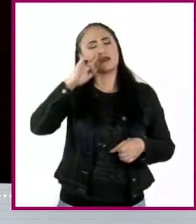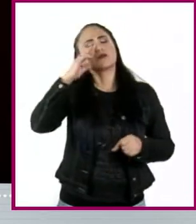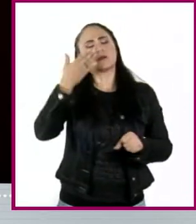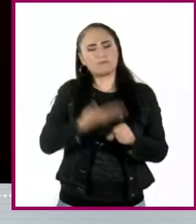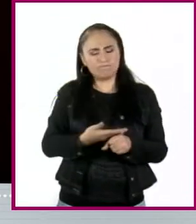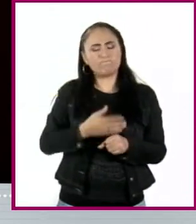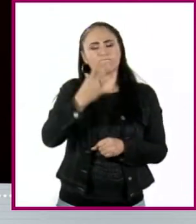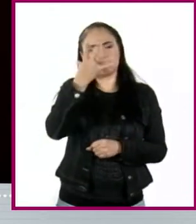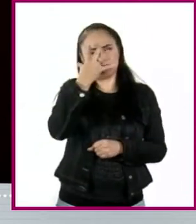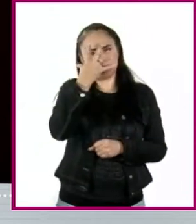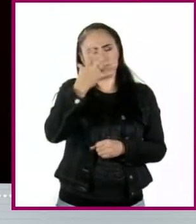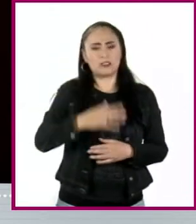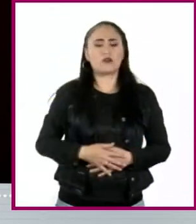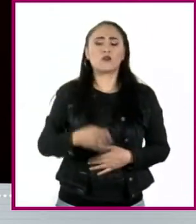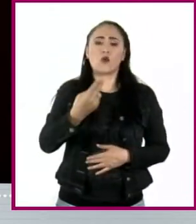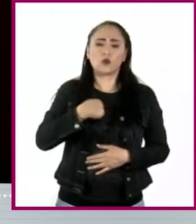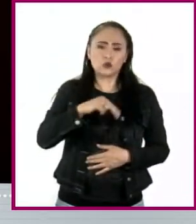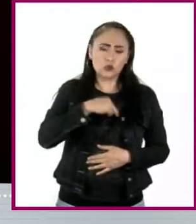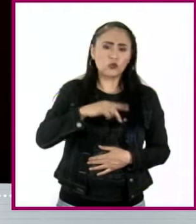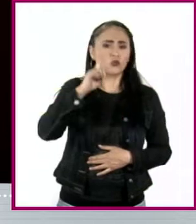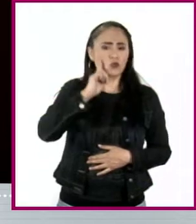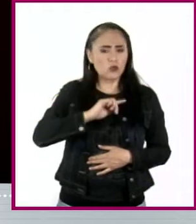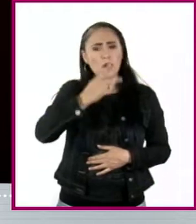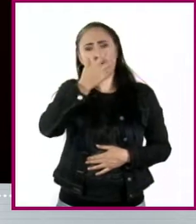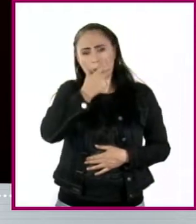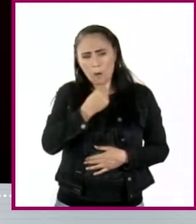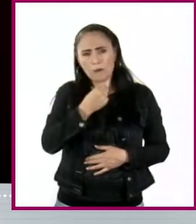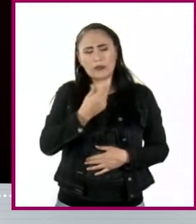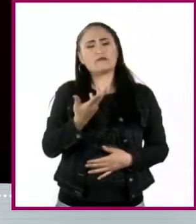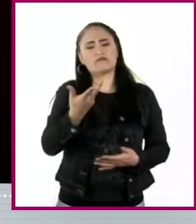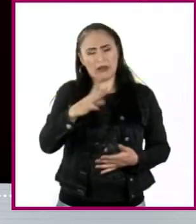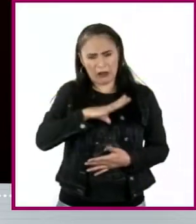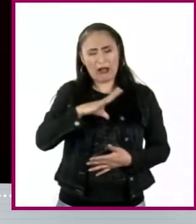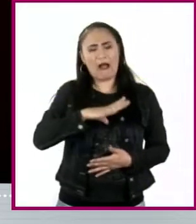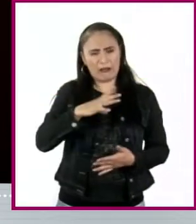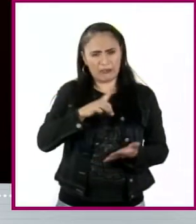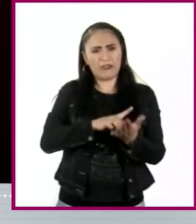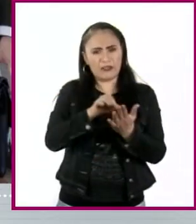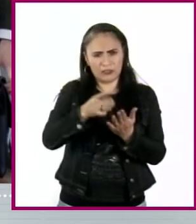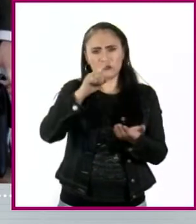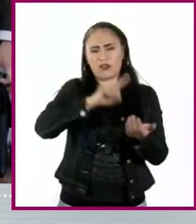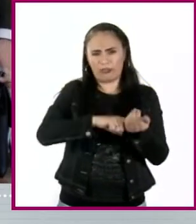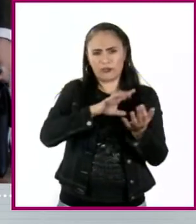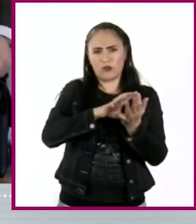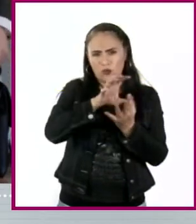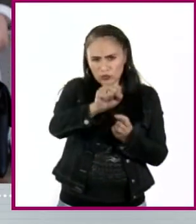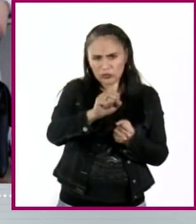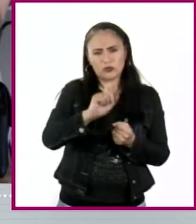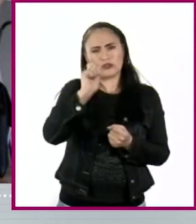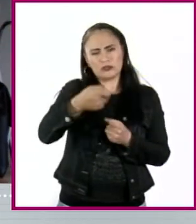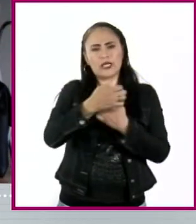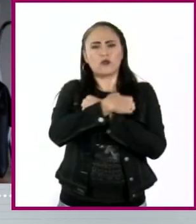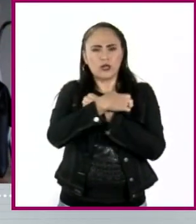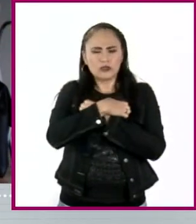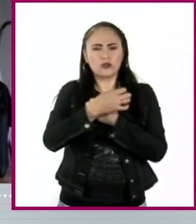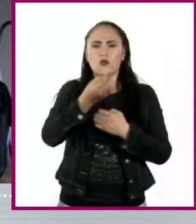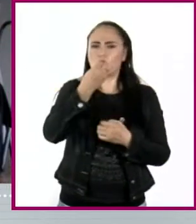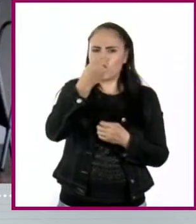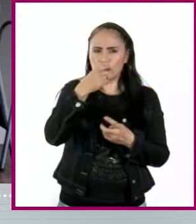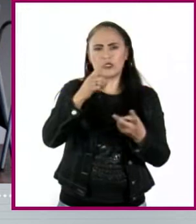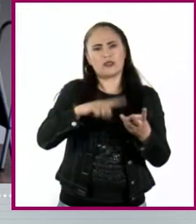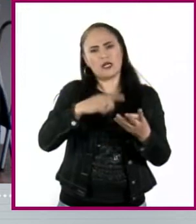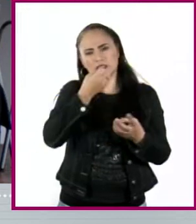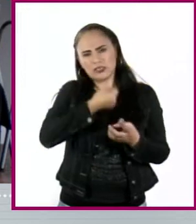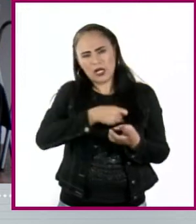como ciudadanas, como ciudadanos, tenemos derechos garantizados en la Constitución: educación, alimentación,